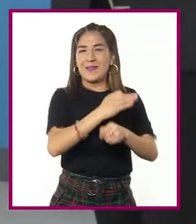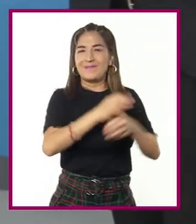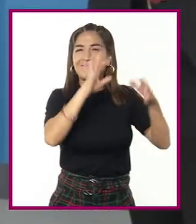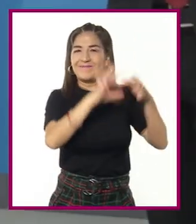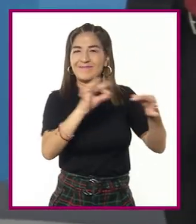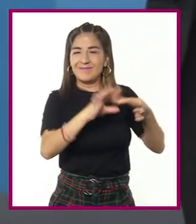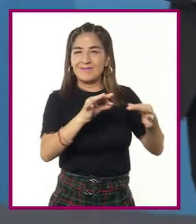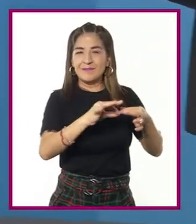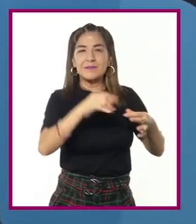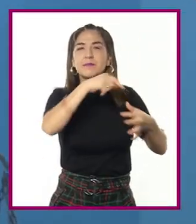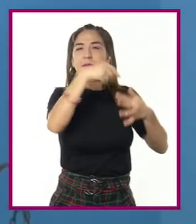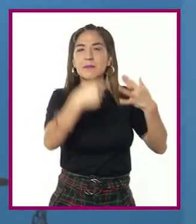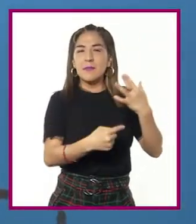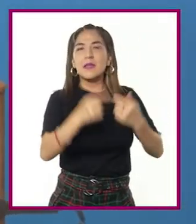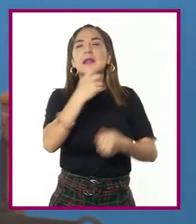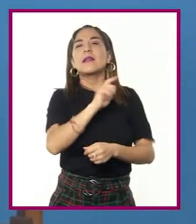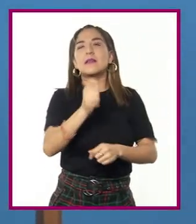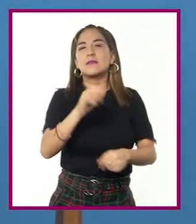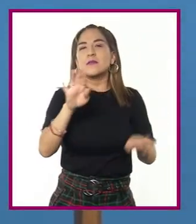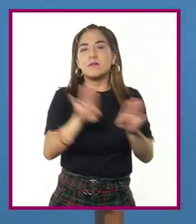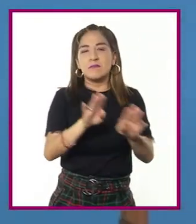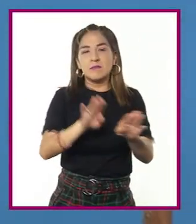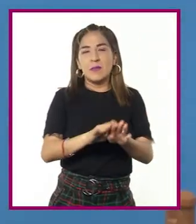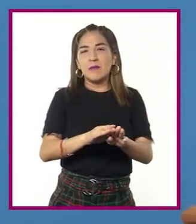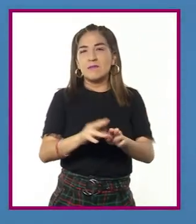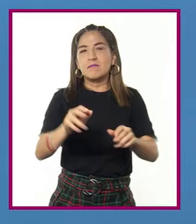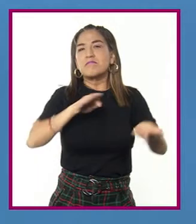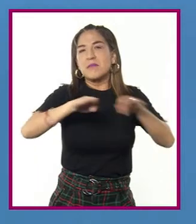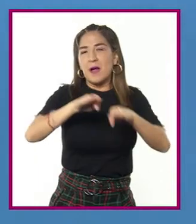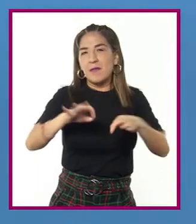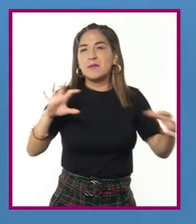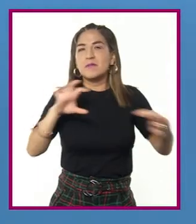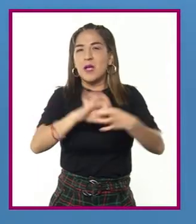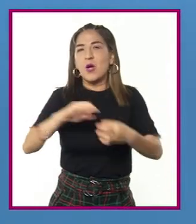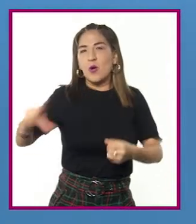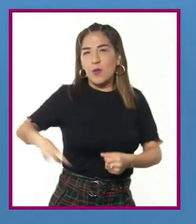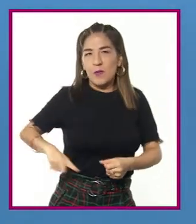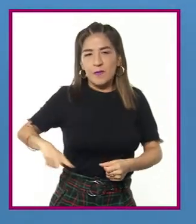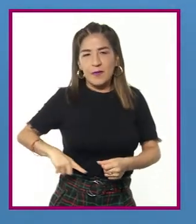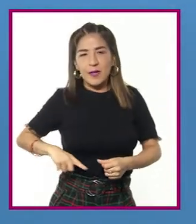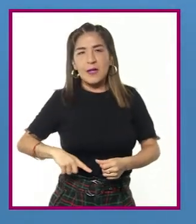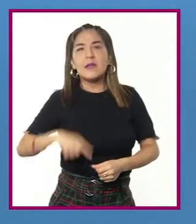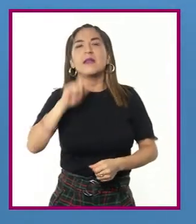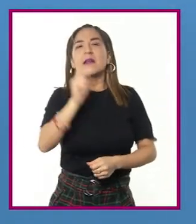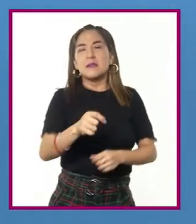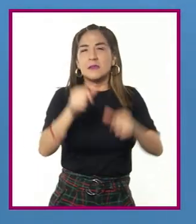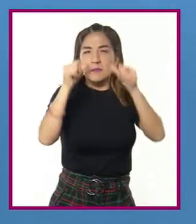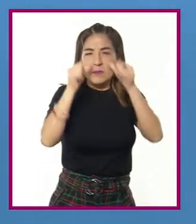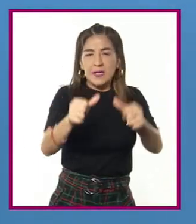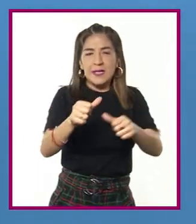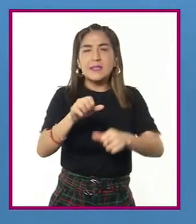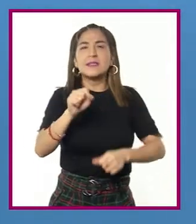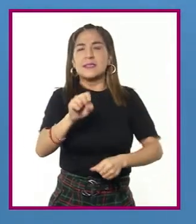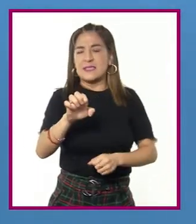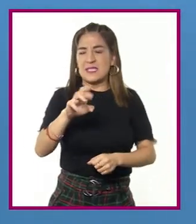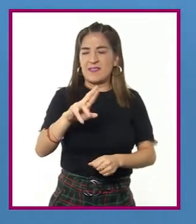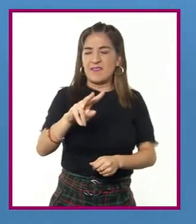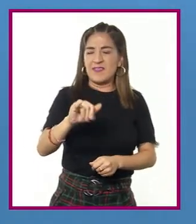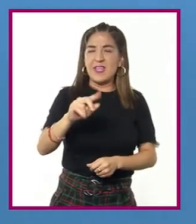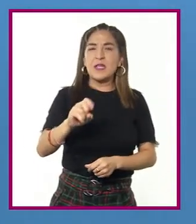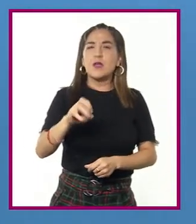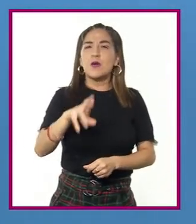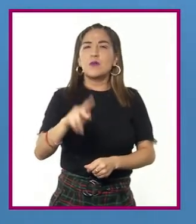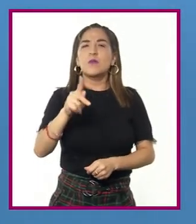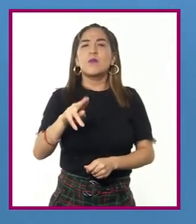les llamamos servidoras y servidores públicos. Como recordarán, una servidora o un servidor público es